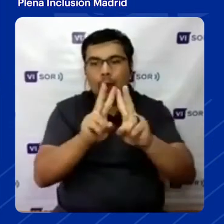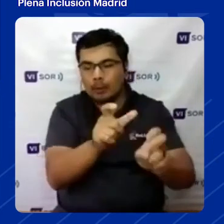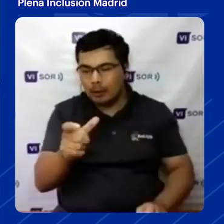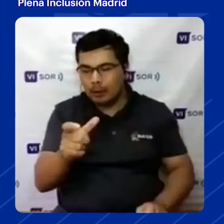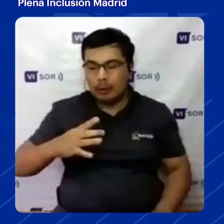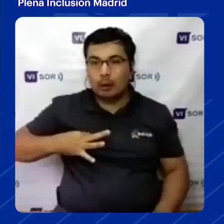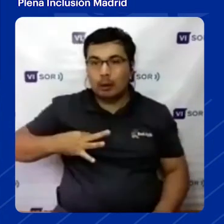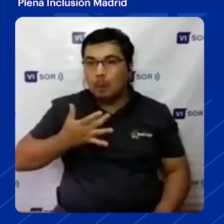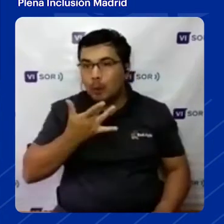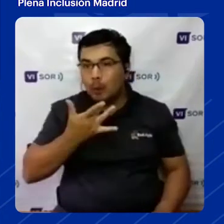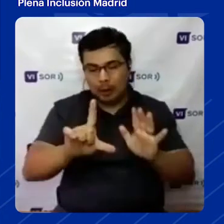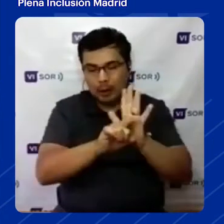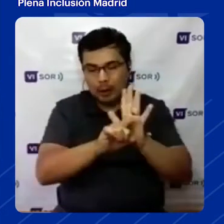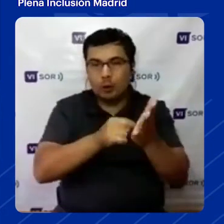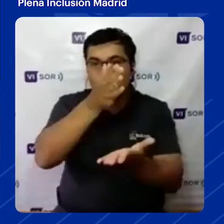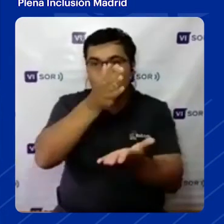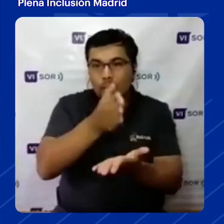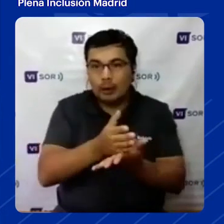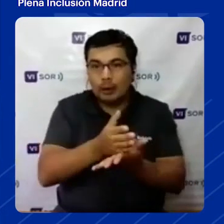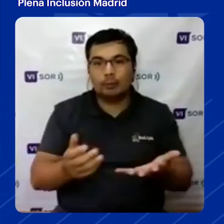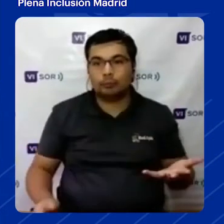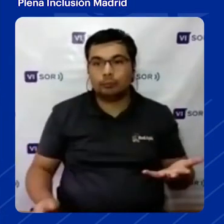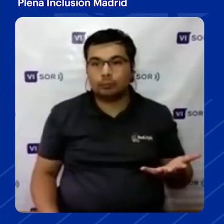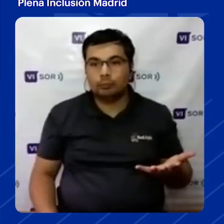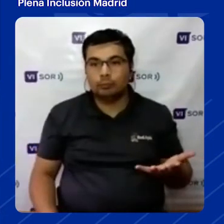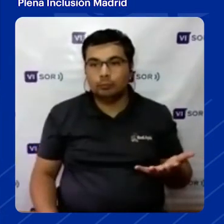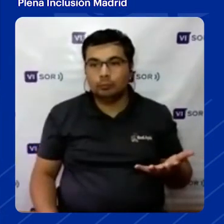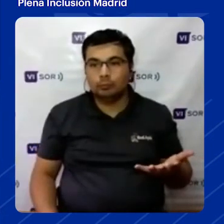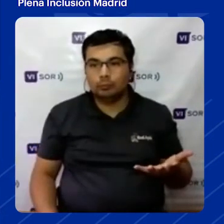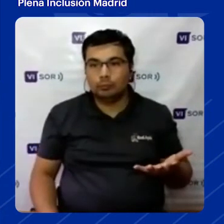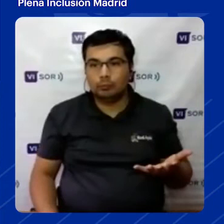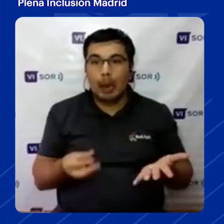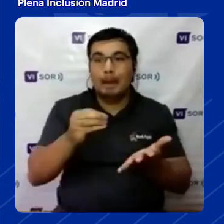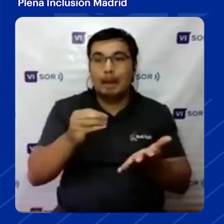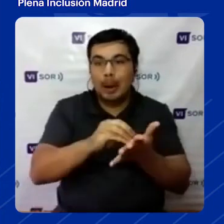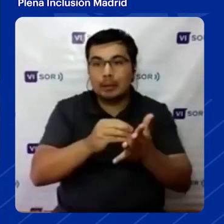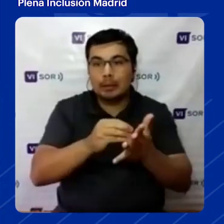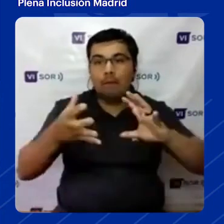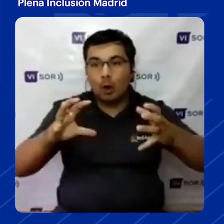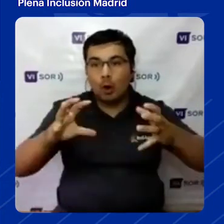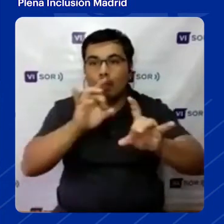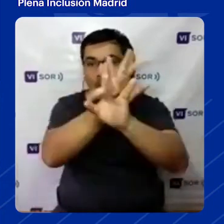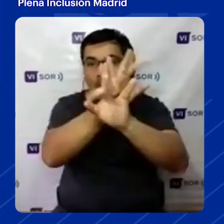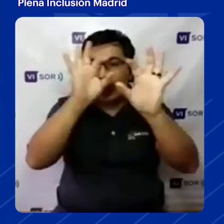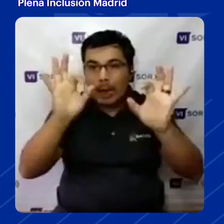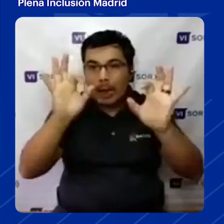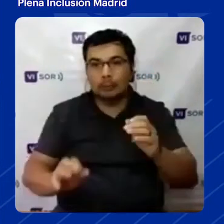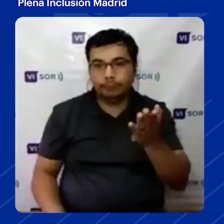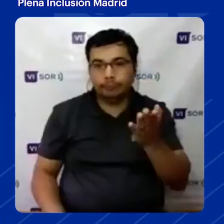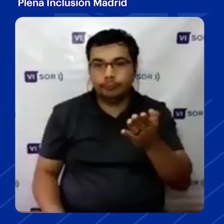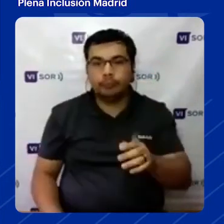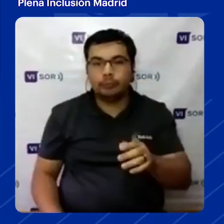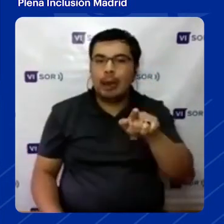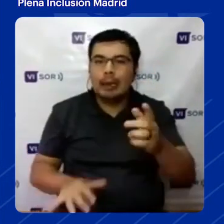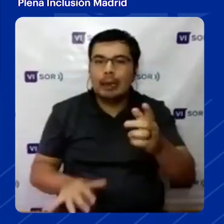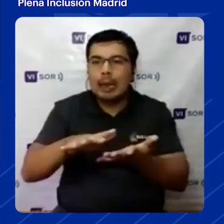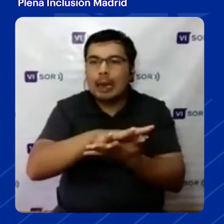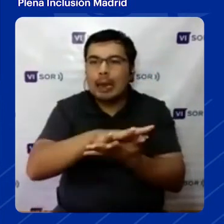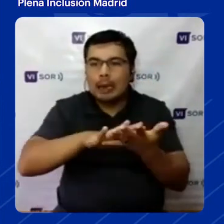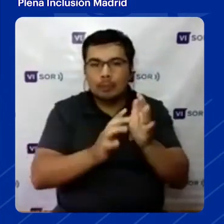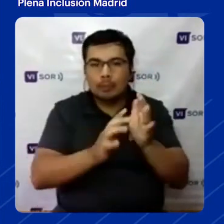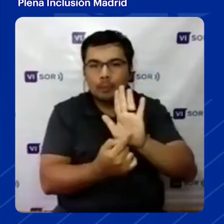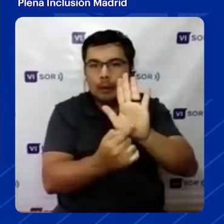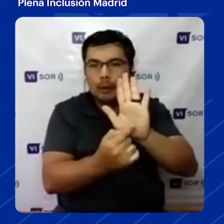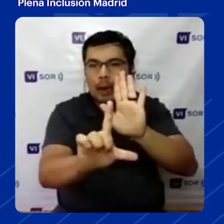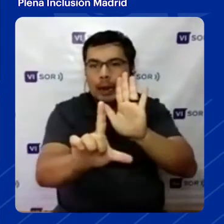a qué nos obligan de una forma mucho más clara. Aquí tienen el ejemplo de una ley española que